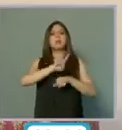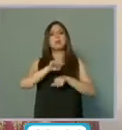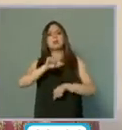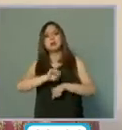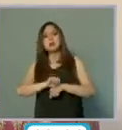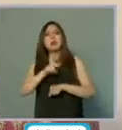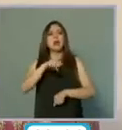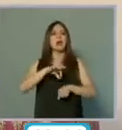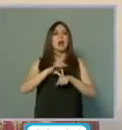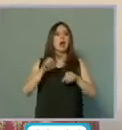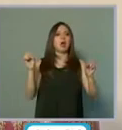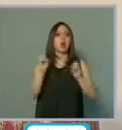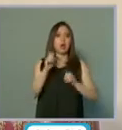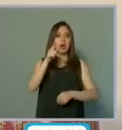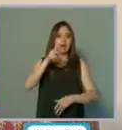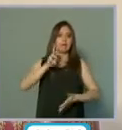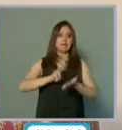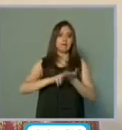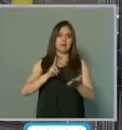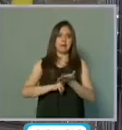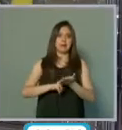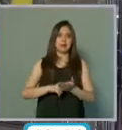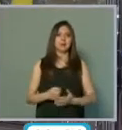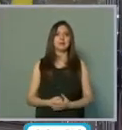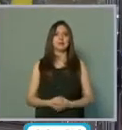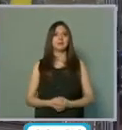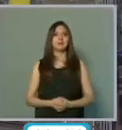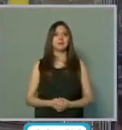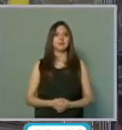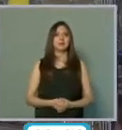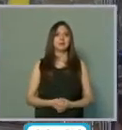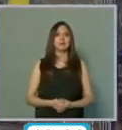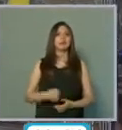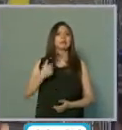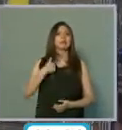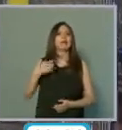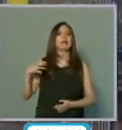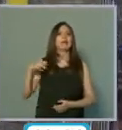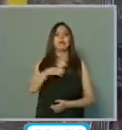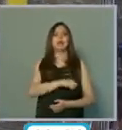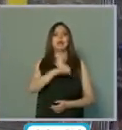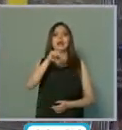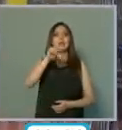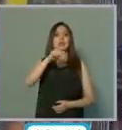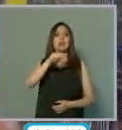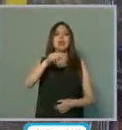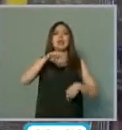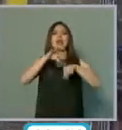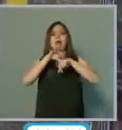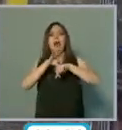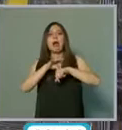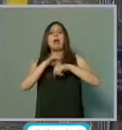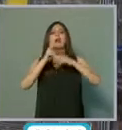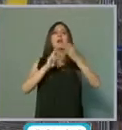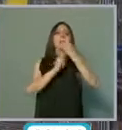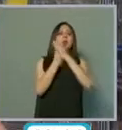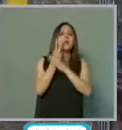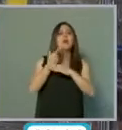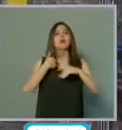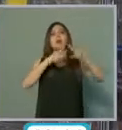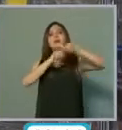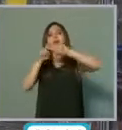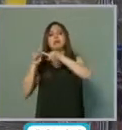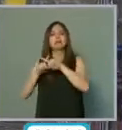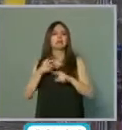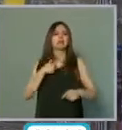pues se vale hacerlo, ¿no? Se vale, exactamente, Pame. Yo soy fan de las lasañas, sea cual sea, con carne, con verduras, cualquiera me encanta. Pero la pasta